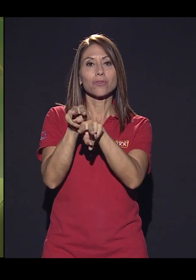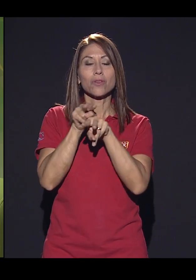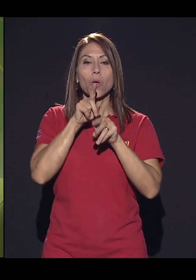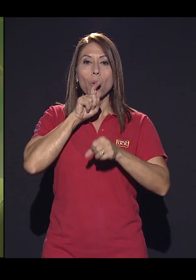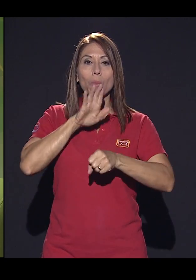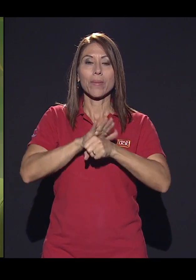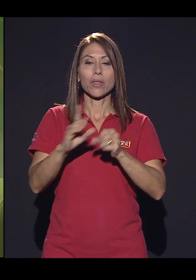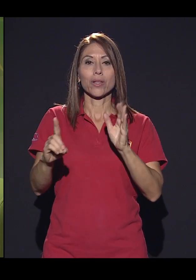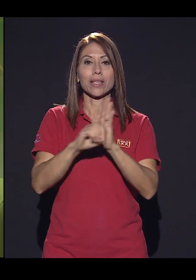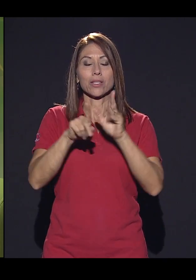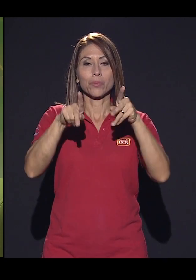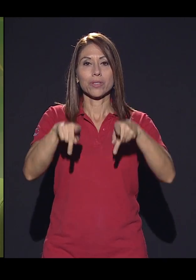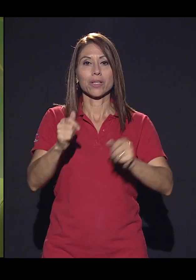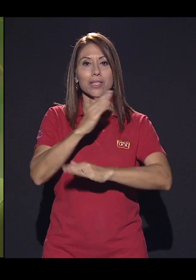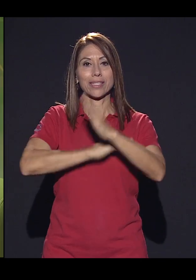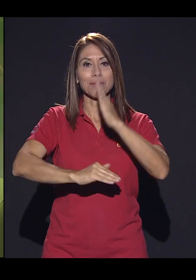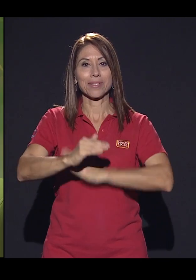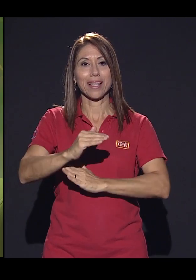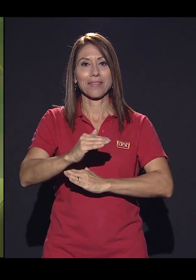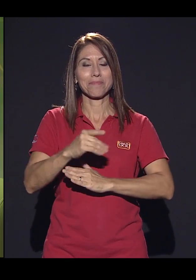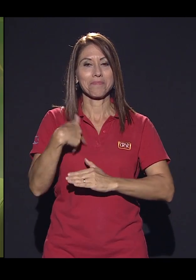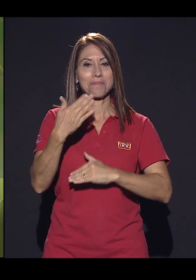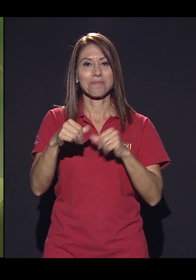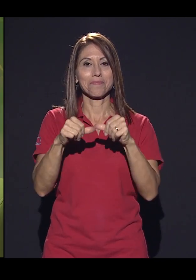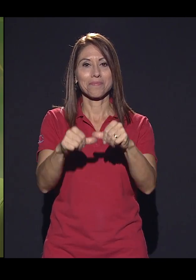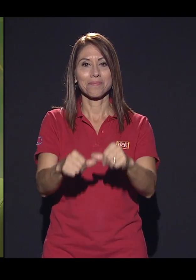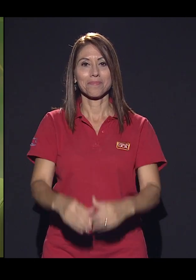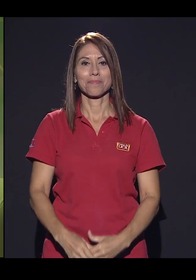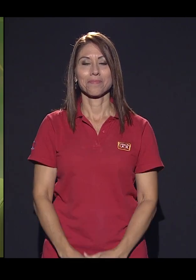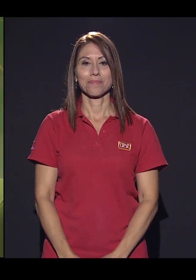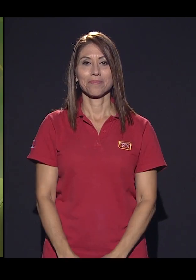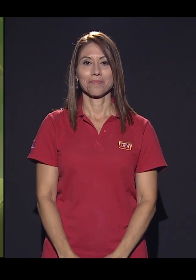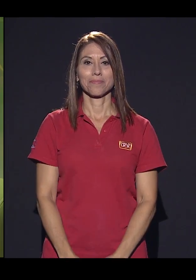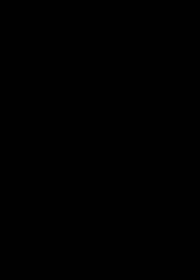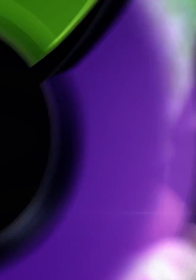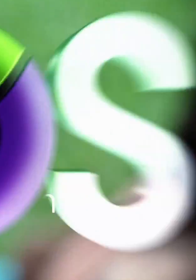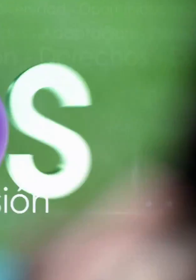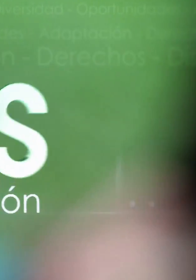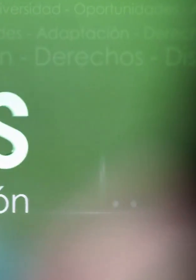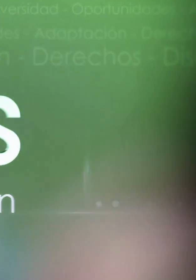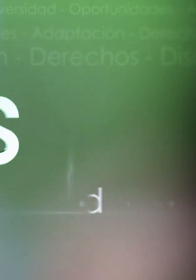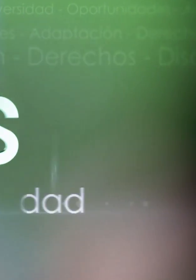de supervisión del cumplimiento de los derechos de las personas con discapacidad. Ya casi estamos de vuelta.